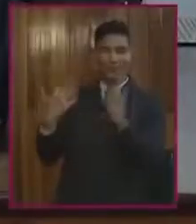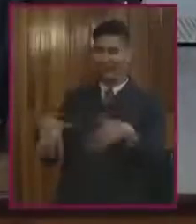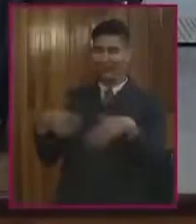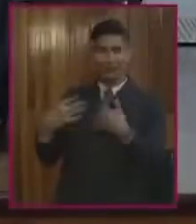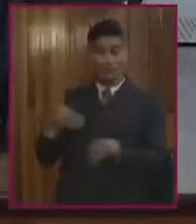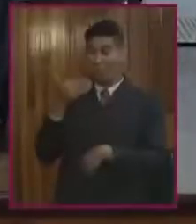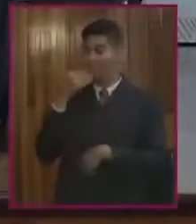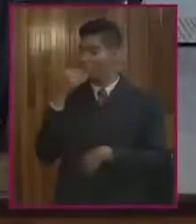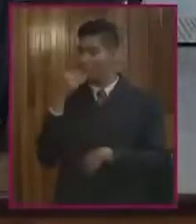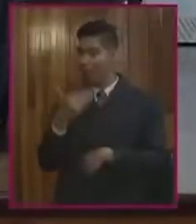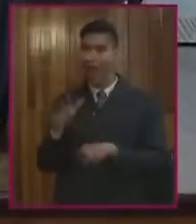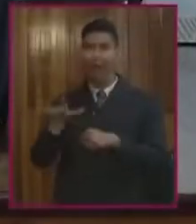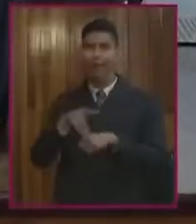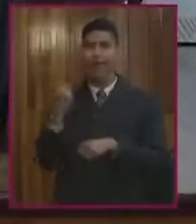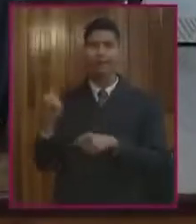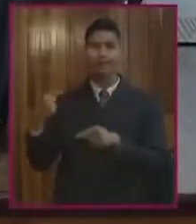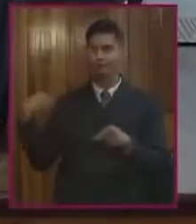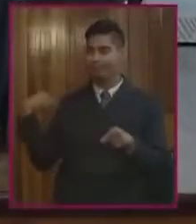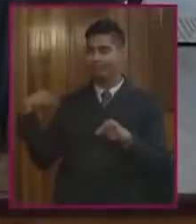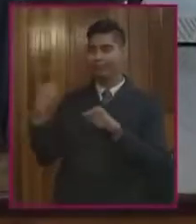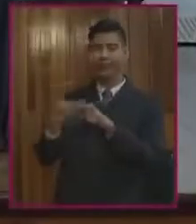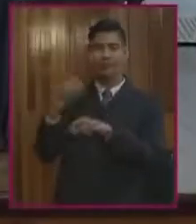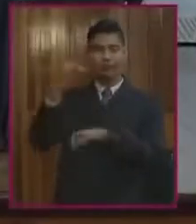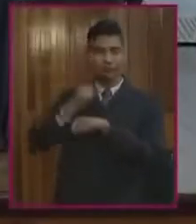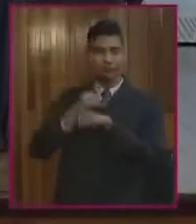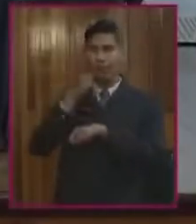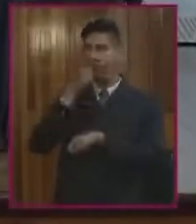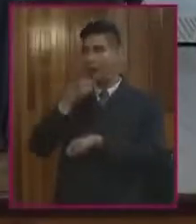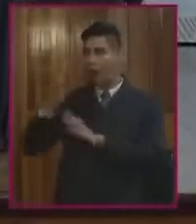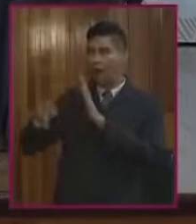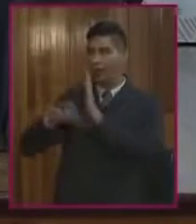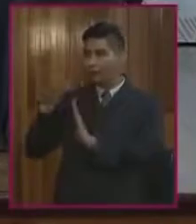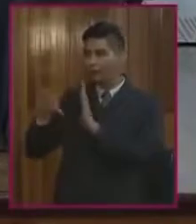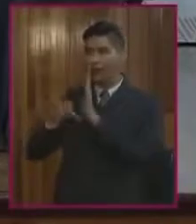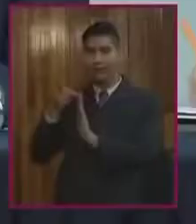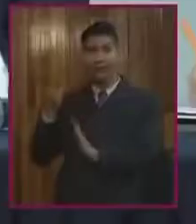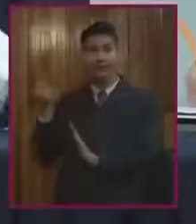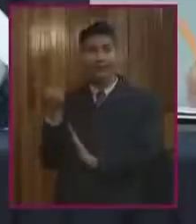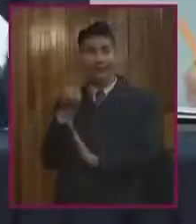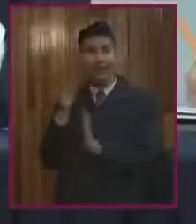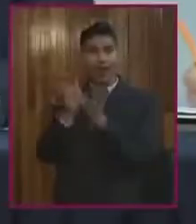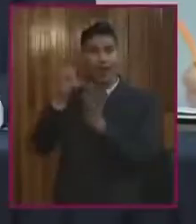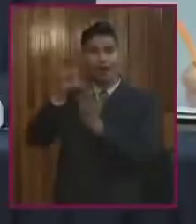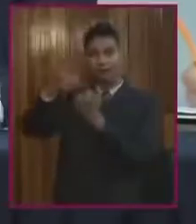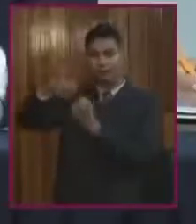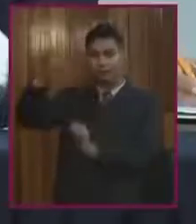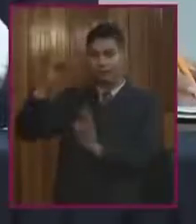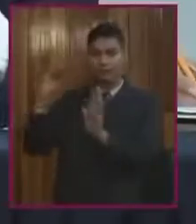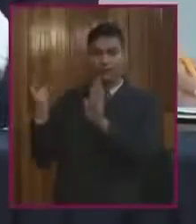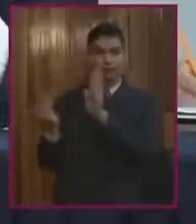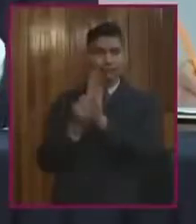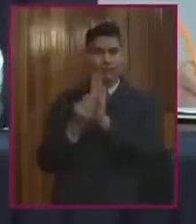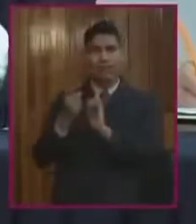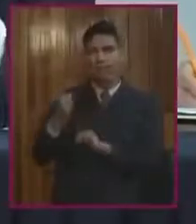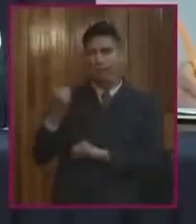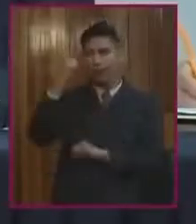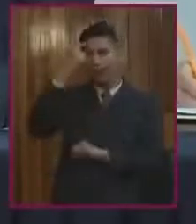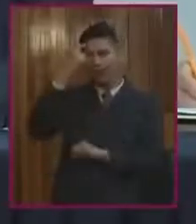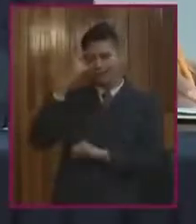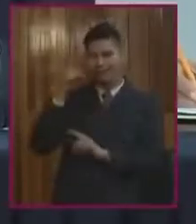los investigadores, los académicos, los profesores hemos venido diciendo en términos de un pensamiento crítico,